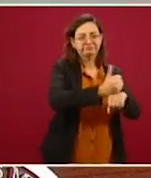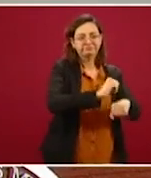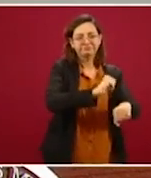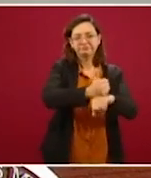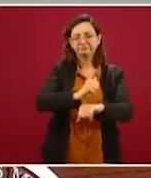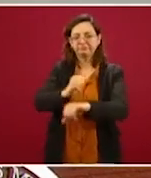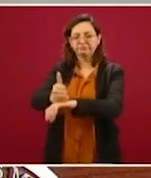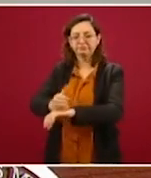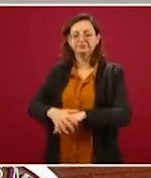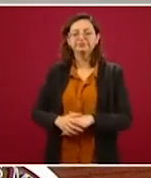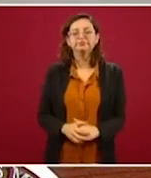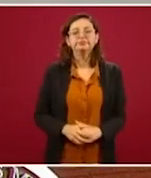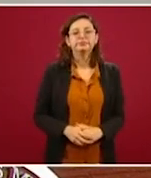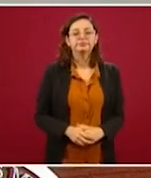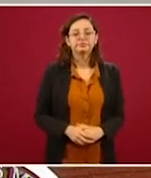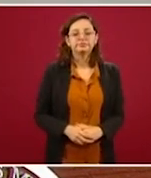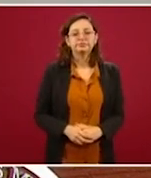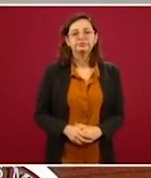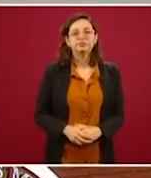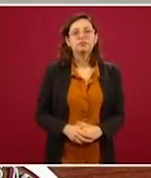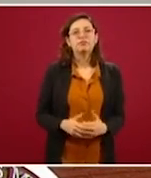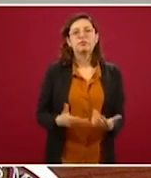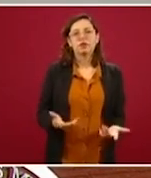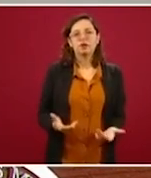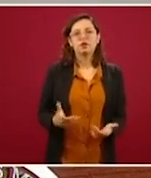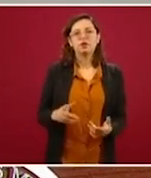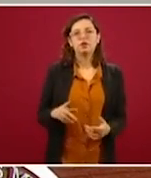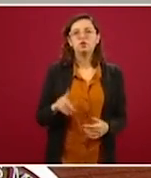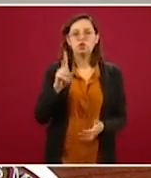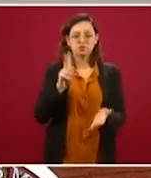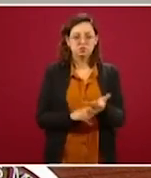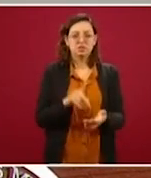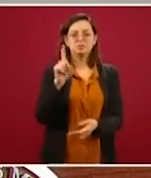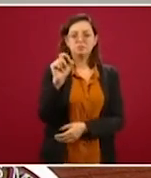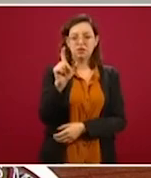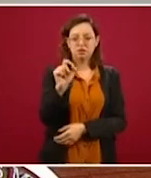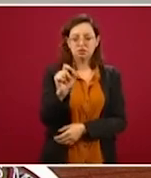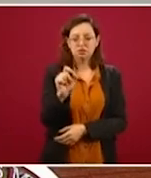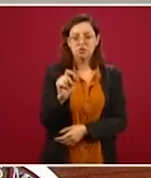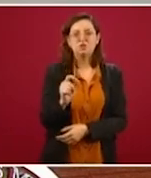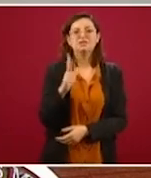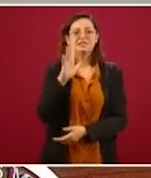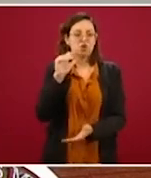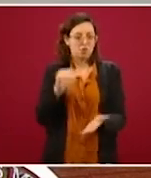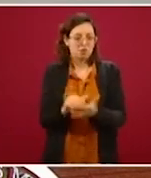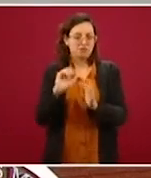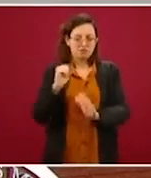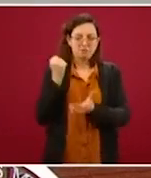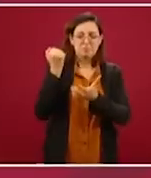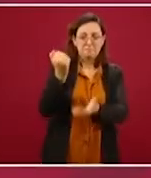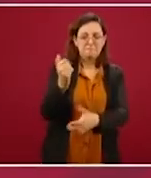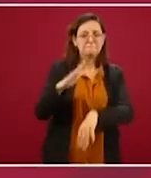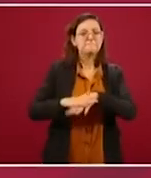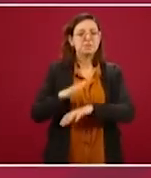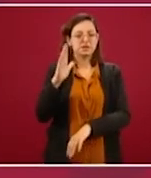y estimamos otros 5,000 para el año próximo, otras 1,350.